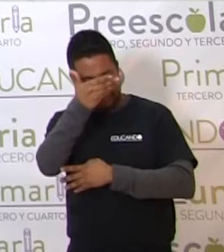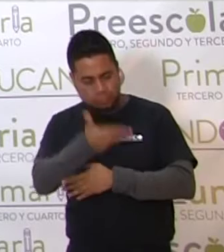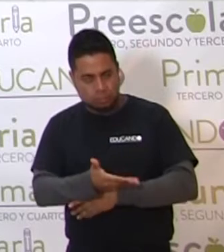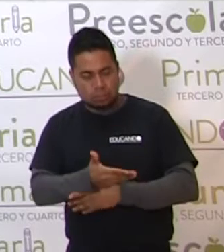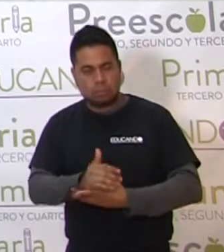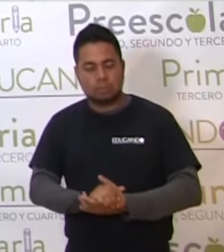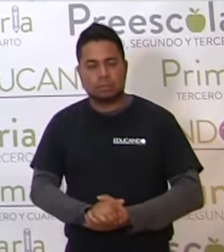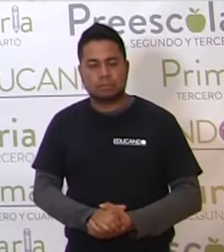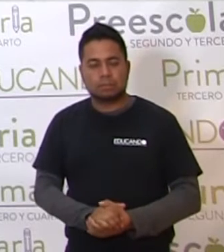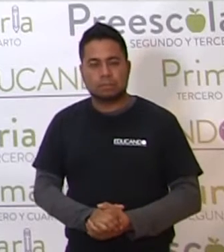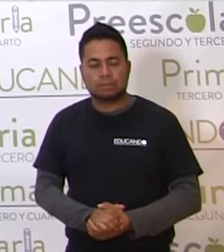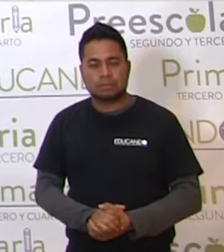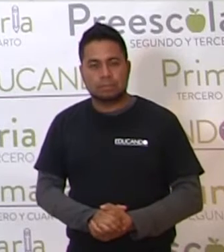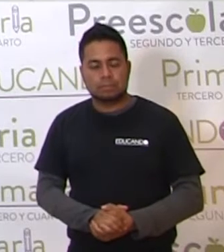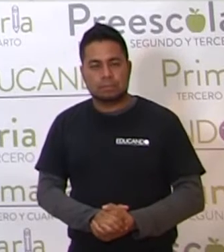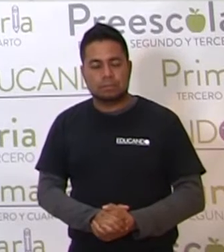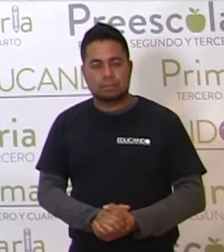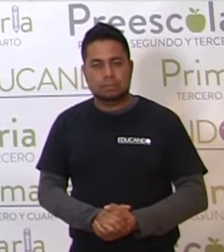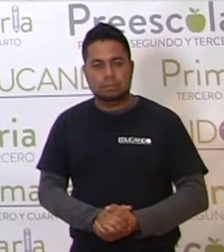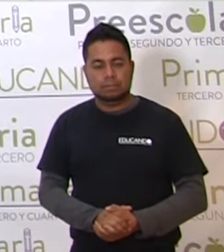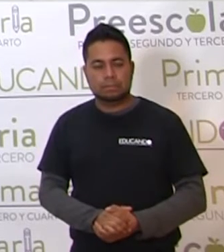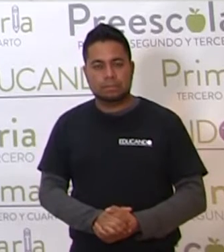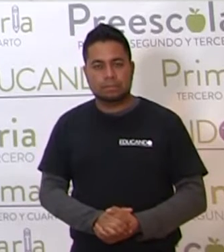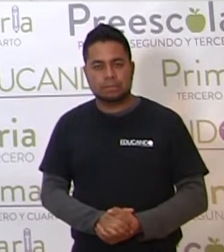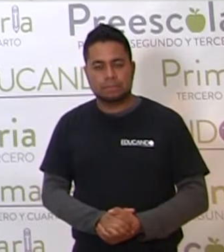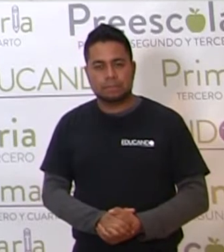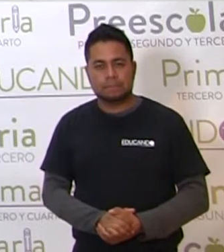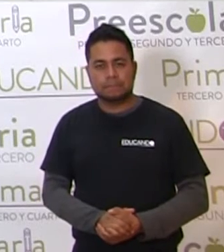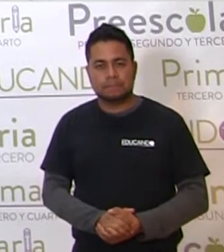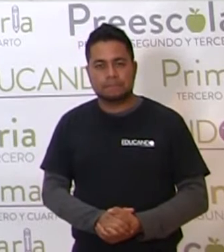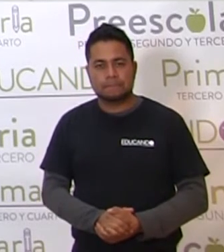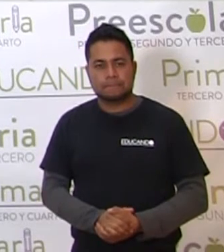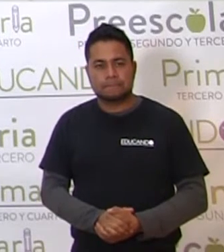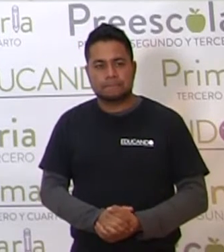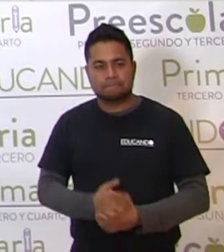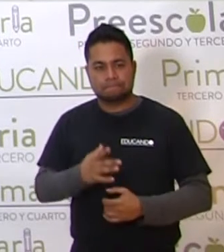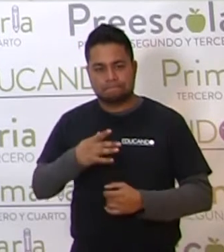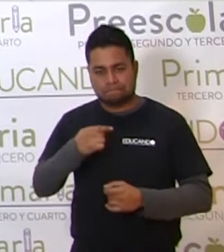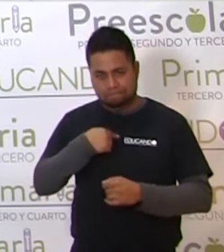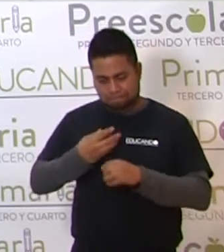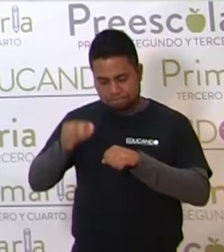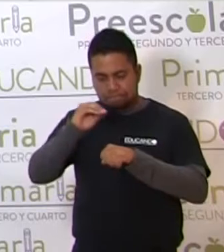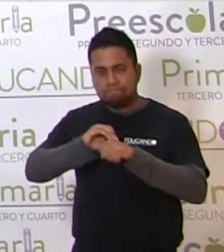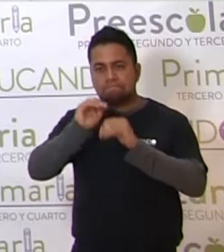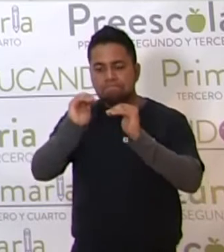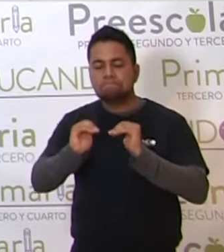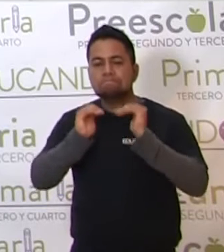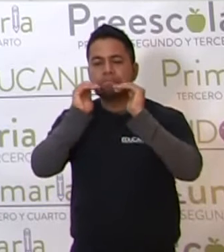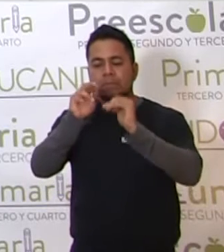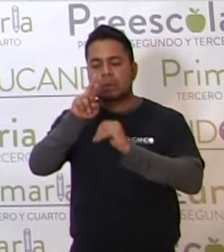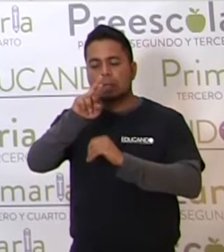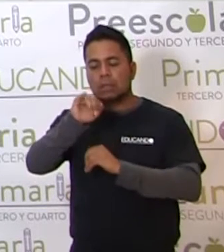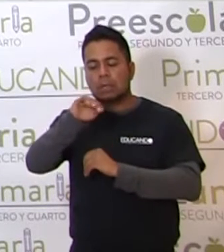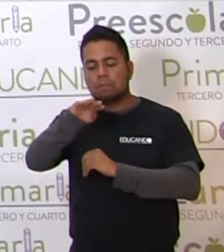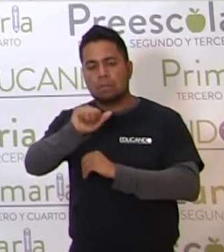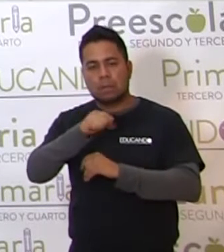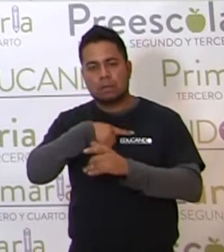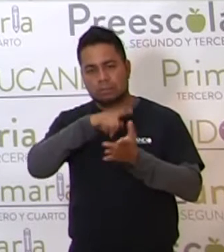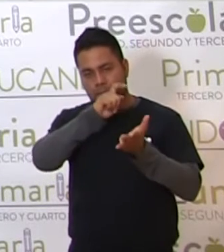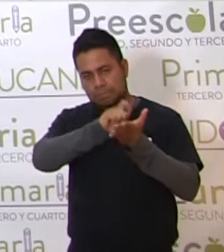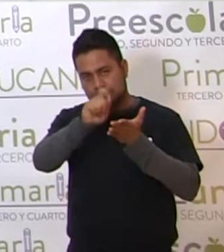vamos a tener a una rima voy a poner en la parte de arriba lo que